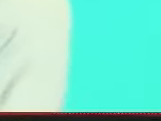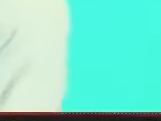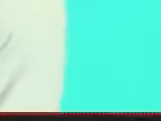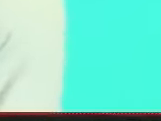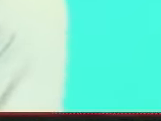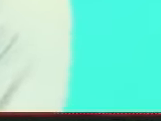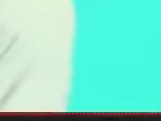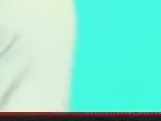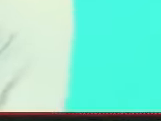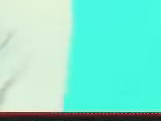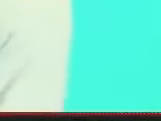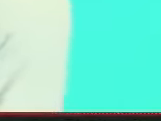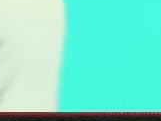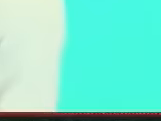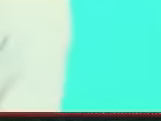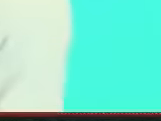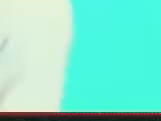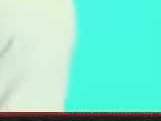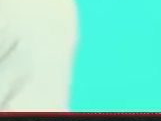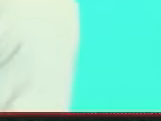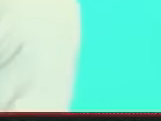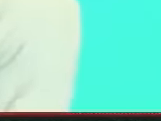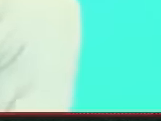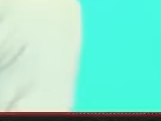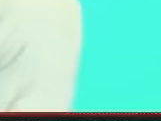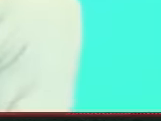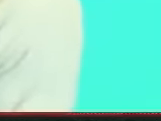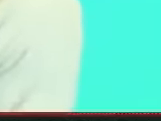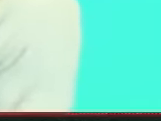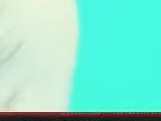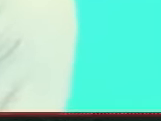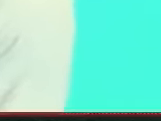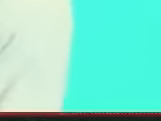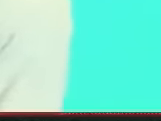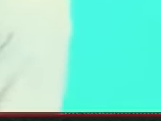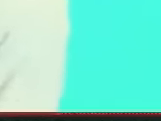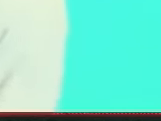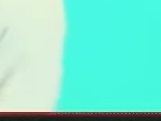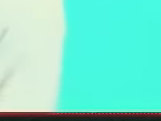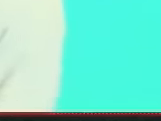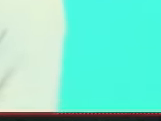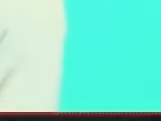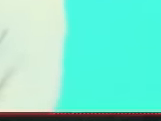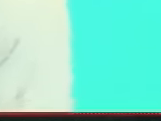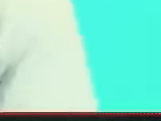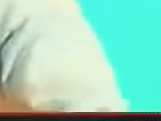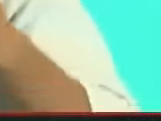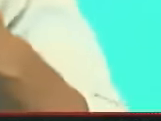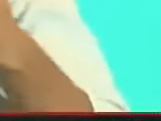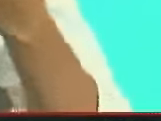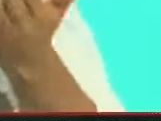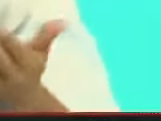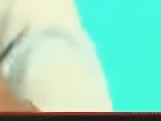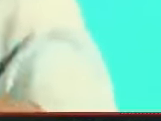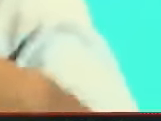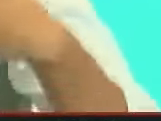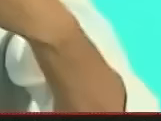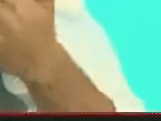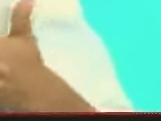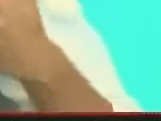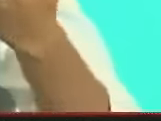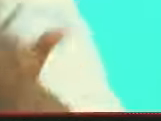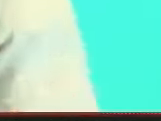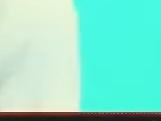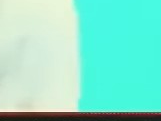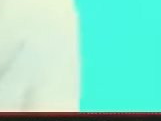Ojalá todo el pueblo venezolano sepa leer este resultado y nos demos la oportunidad de ir juntas y juntos